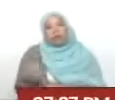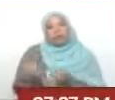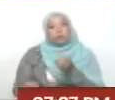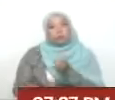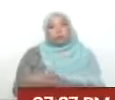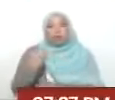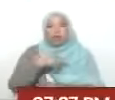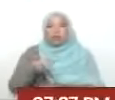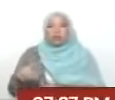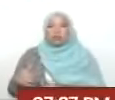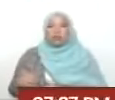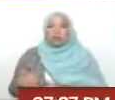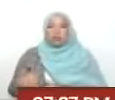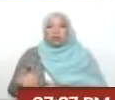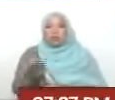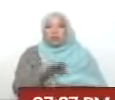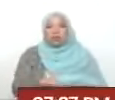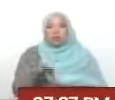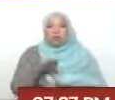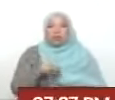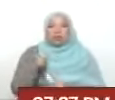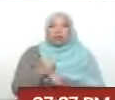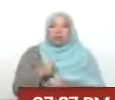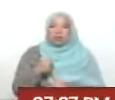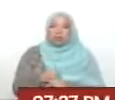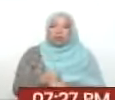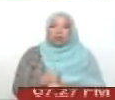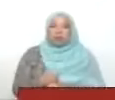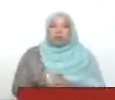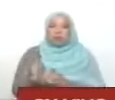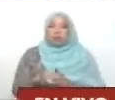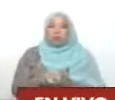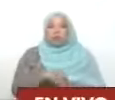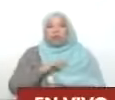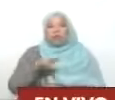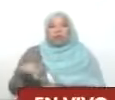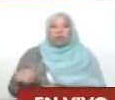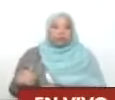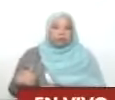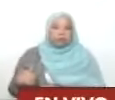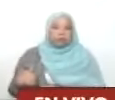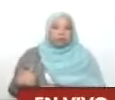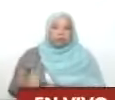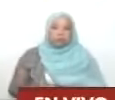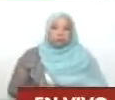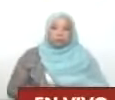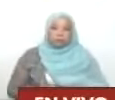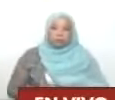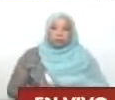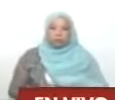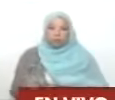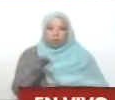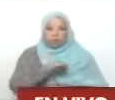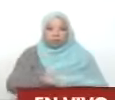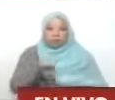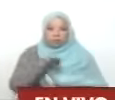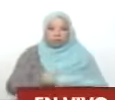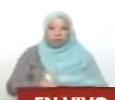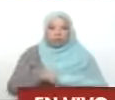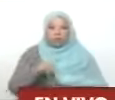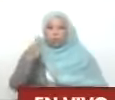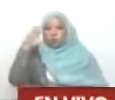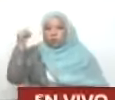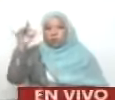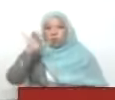fundamentalmente bendiciones. Cuídate, Maduro. Te queremos, Maduro. Bendiciones. Mira,